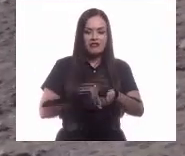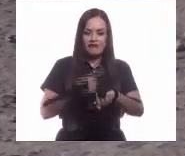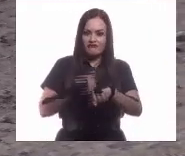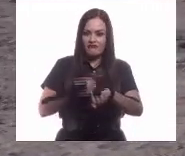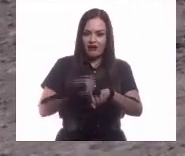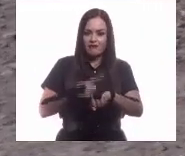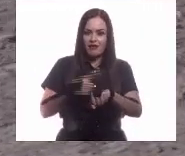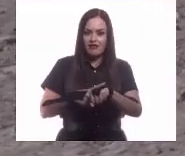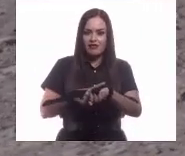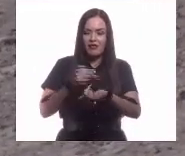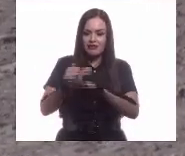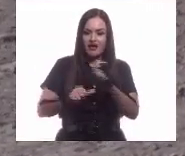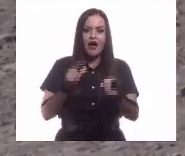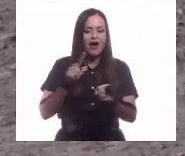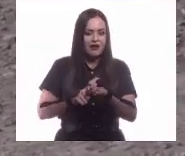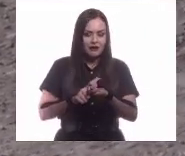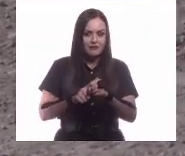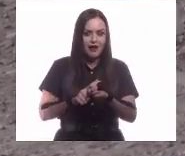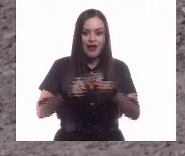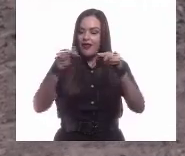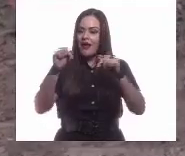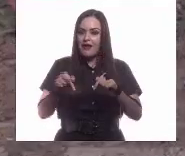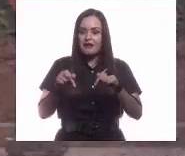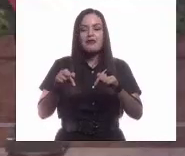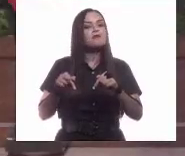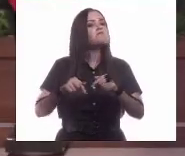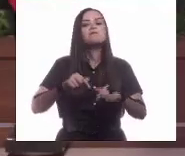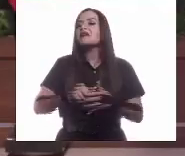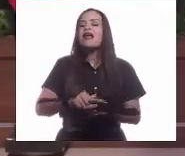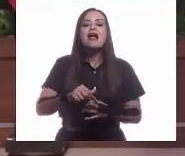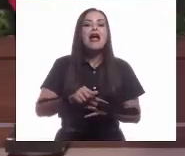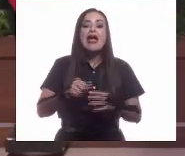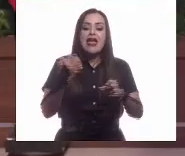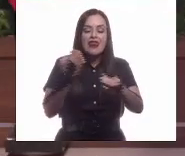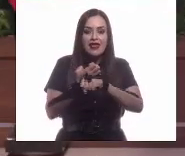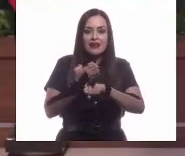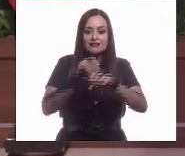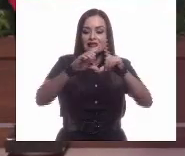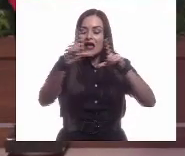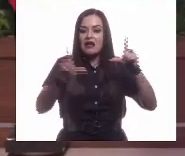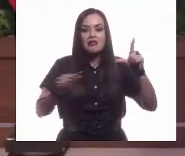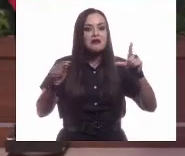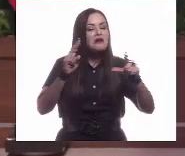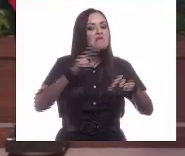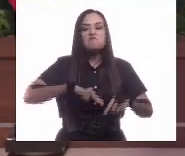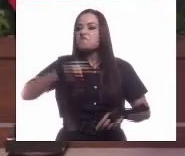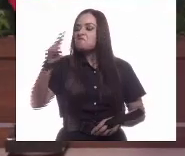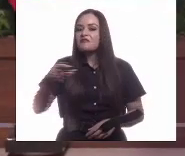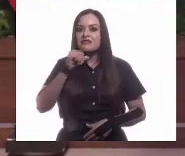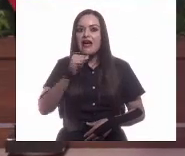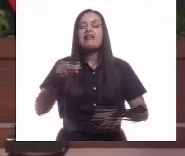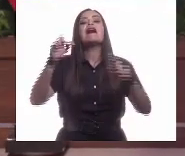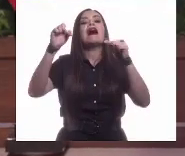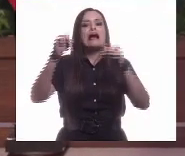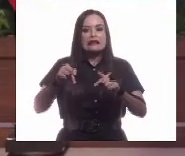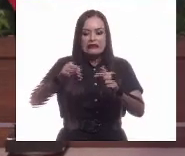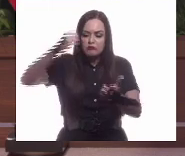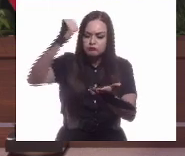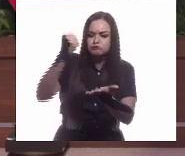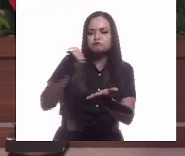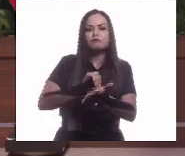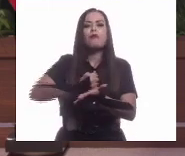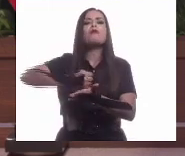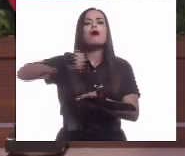de ganado: bovino, caprino y ovino. Ningún otro estado tiene la certificación en los 3 ganados. Y así